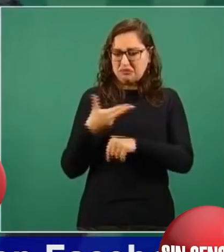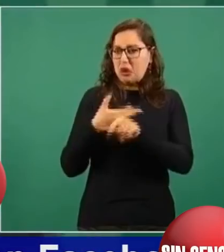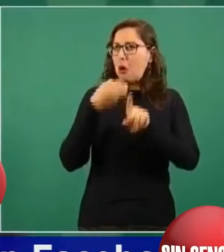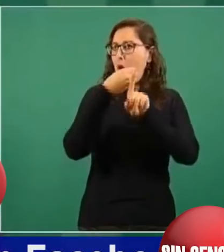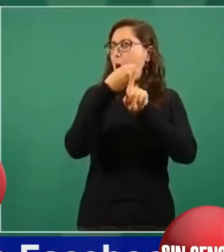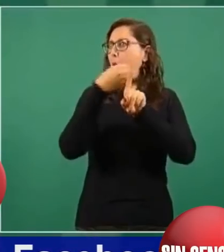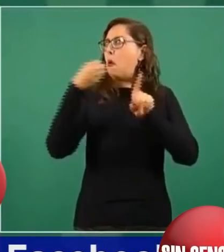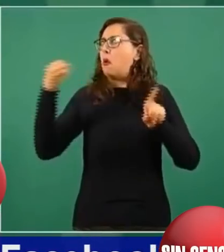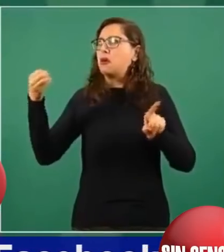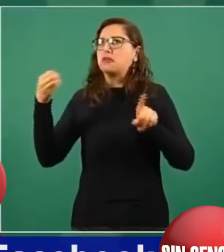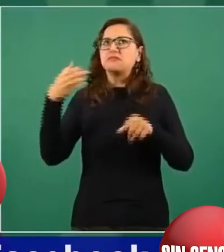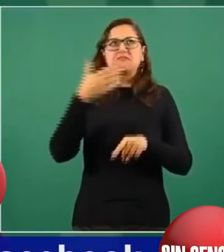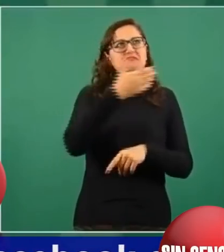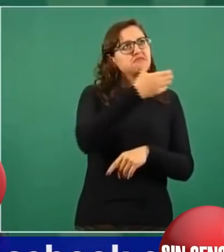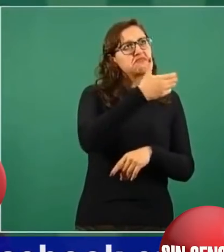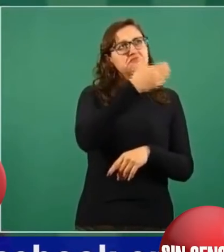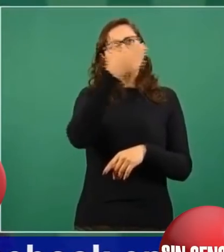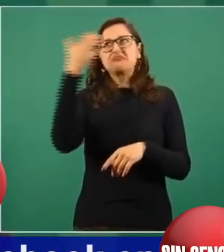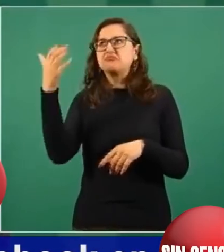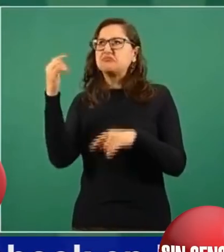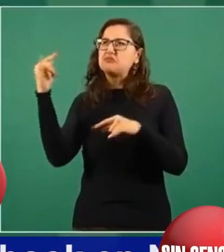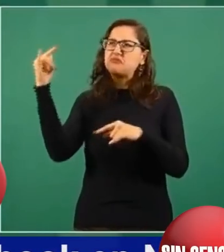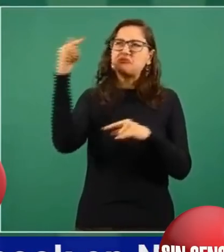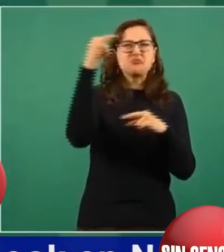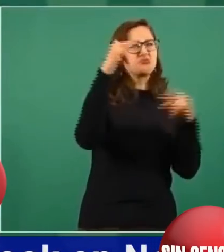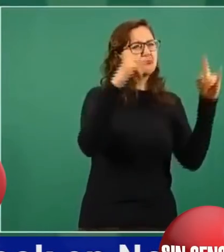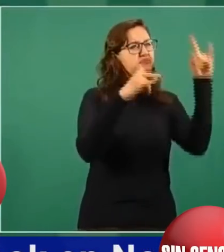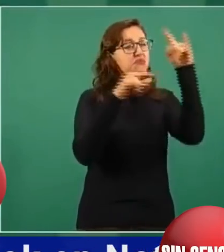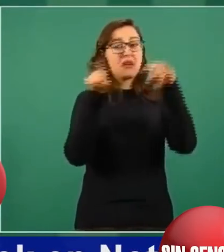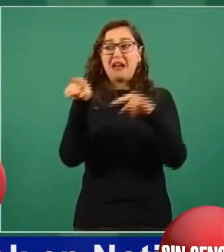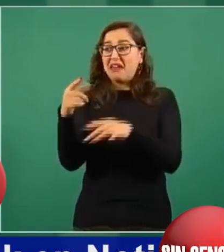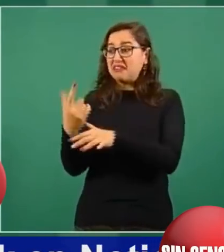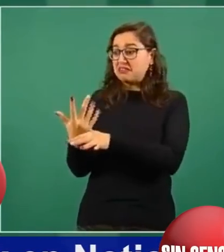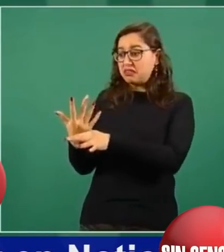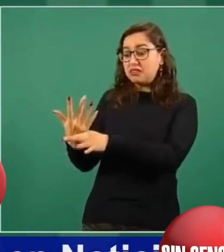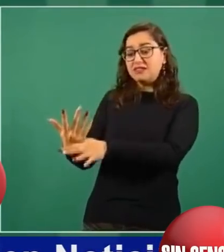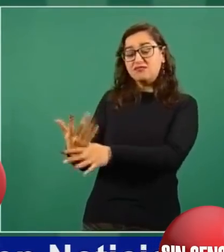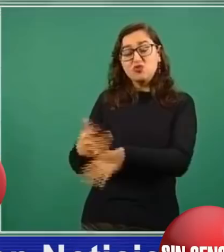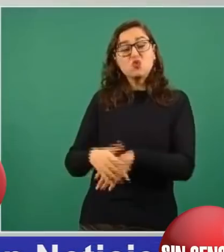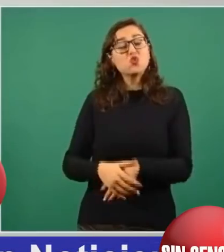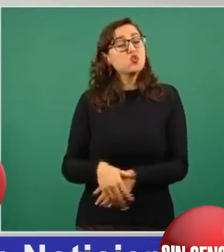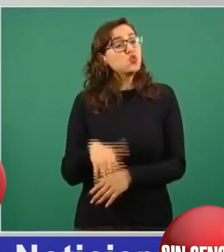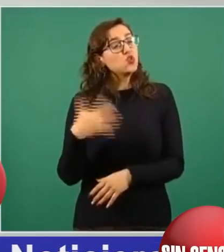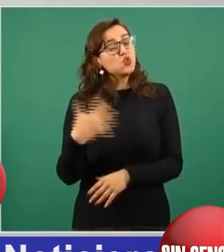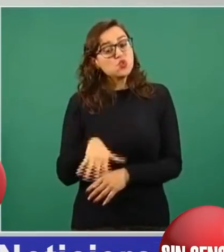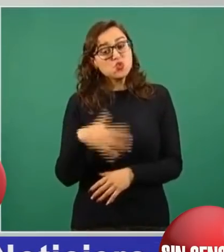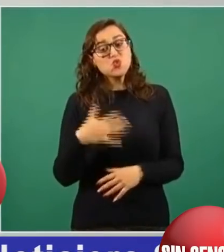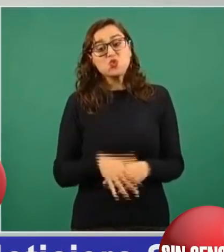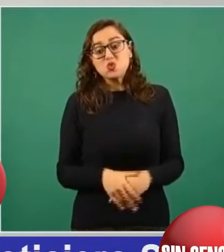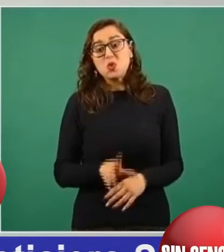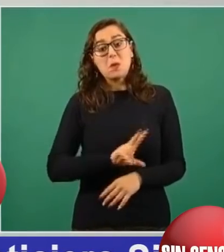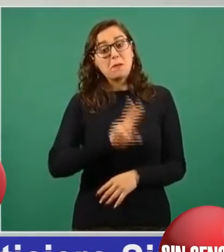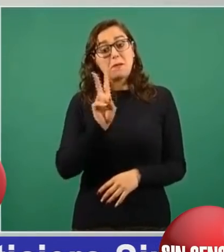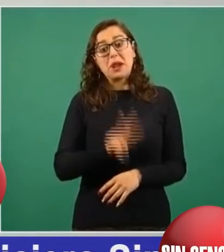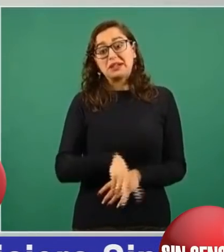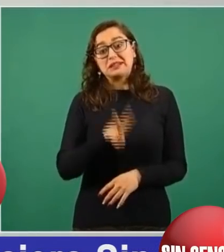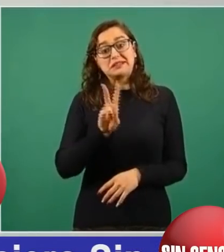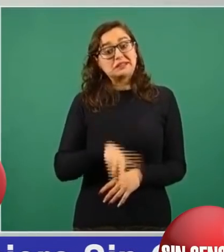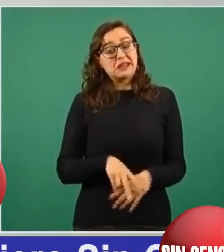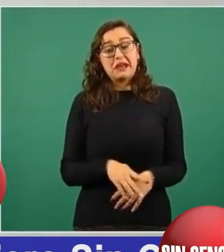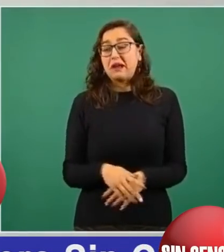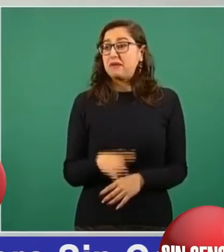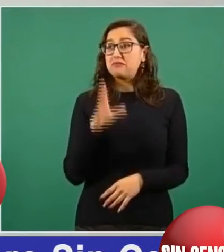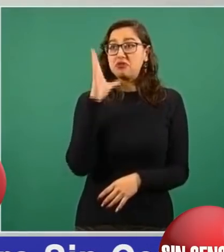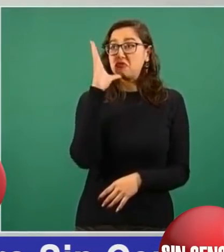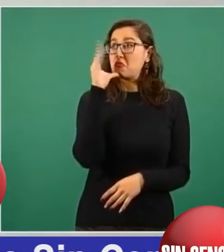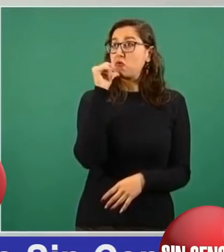llegó a dictaminar que no se podía, por interferencia aérea,